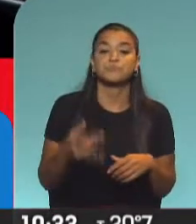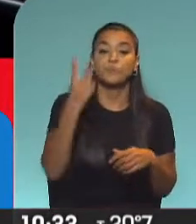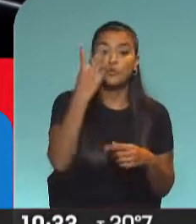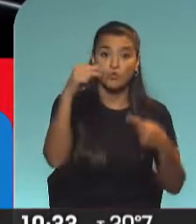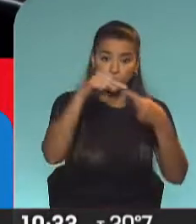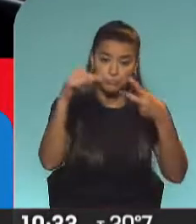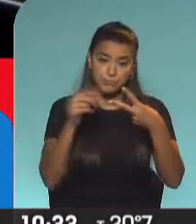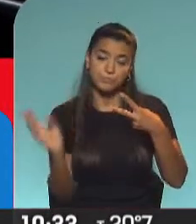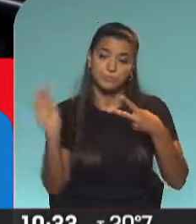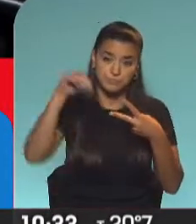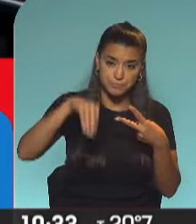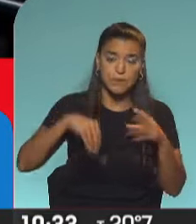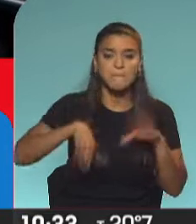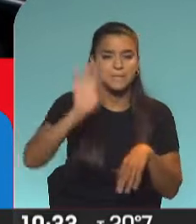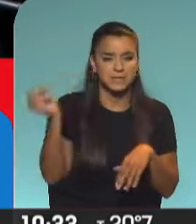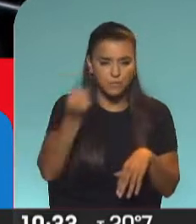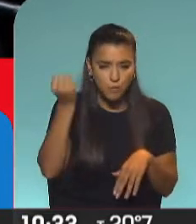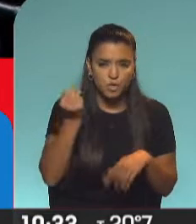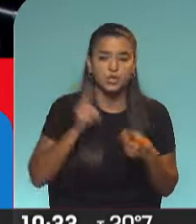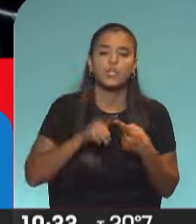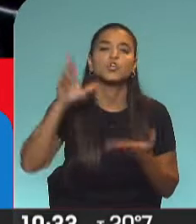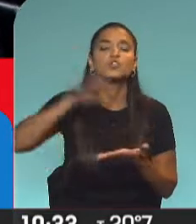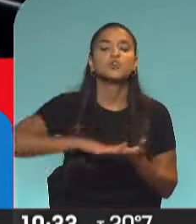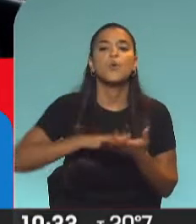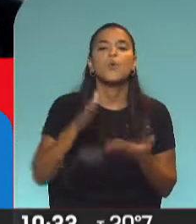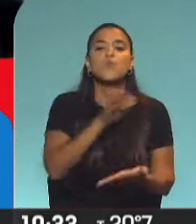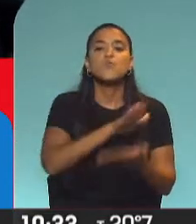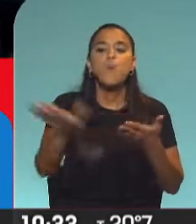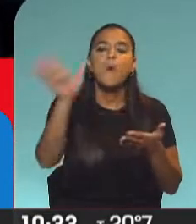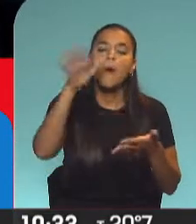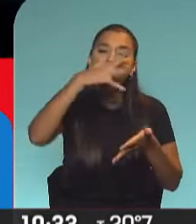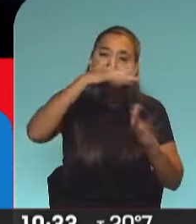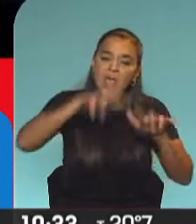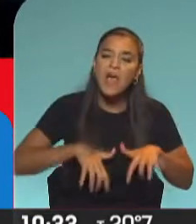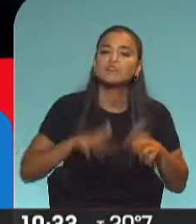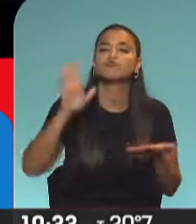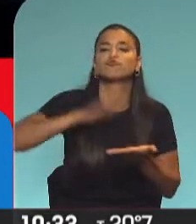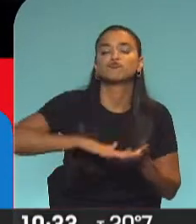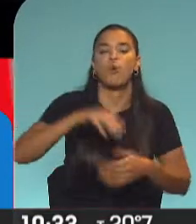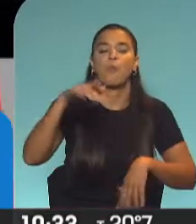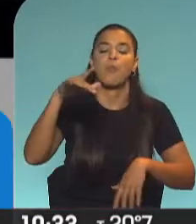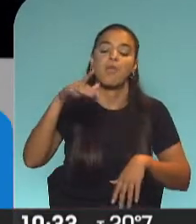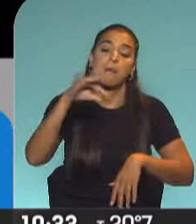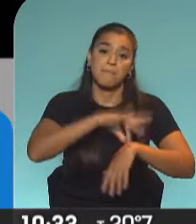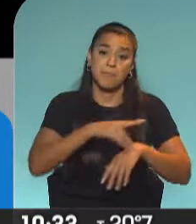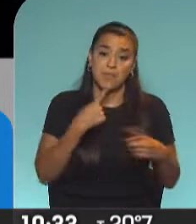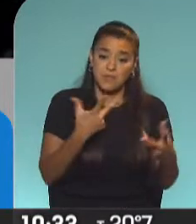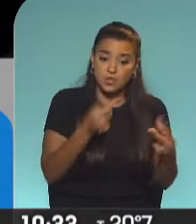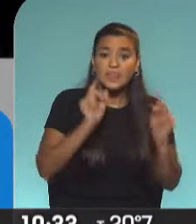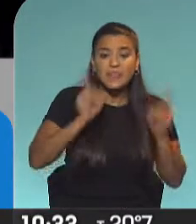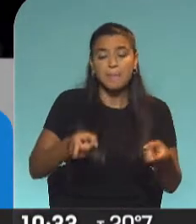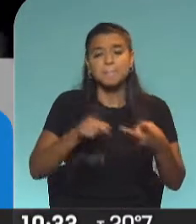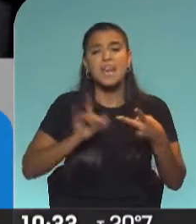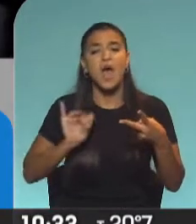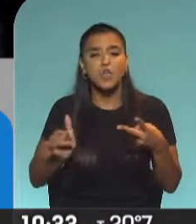además, que incorporamos, los más sustanciales, lo que tiene que ver con una nueva redacción de la objeción de conciencia y lo que tiene que ver con los adolescentes,